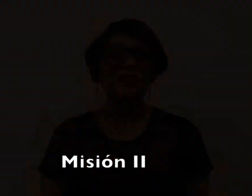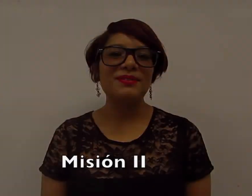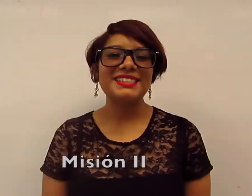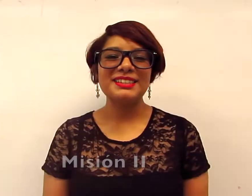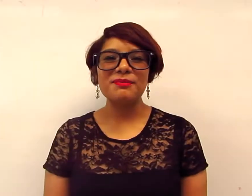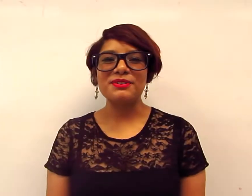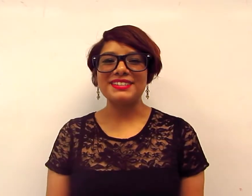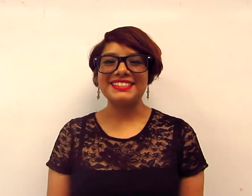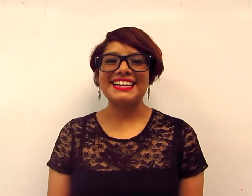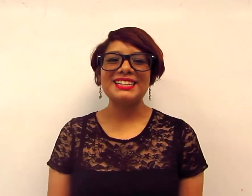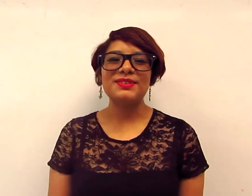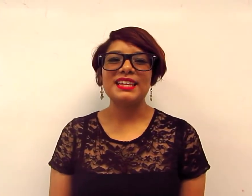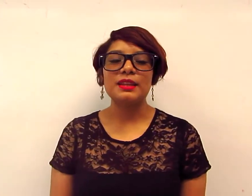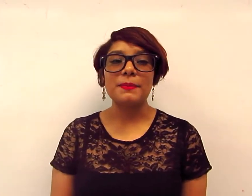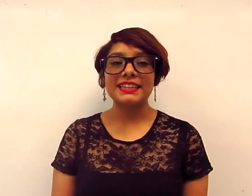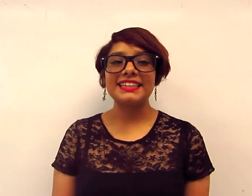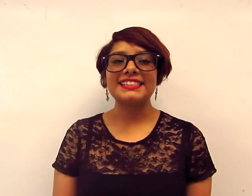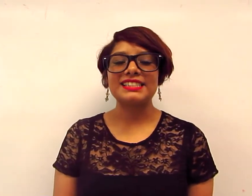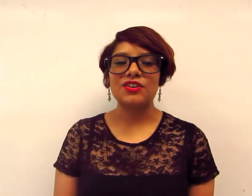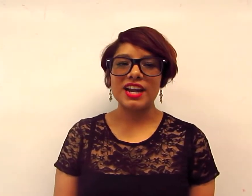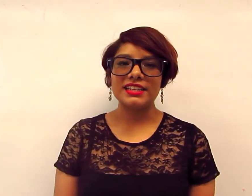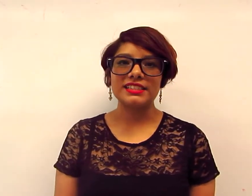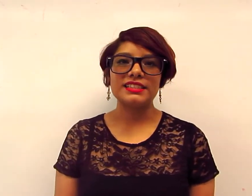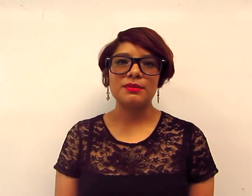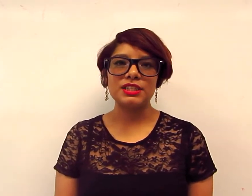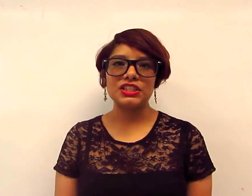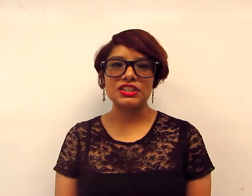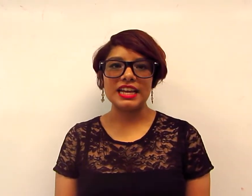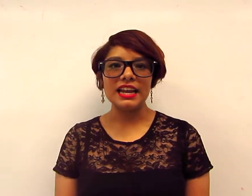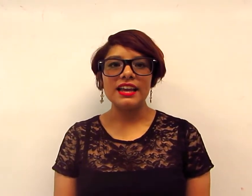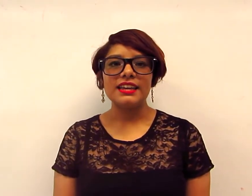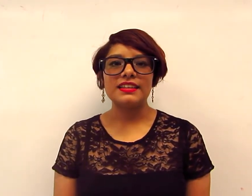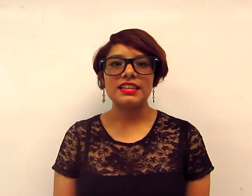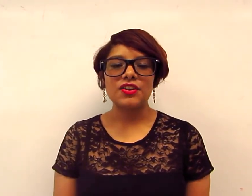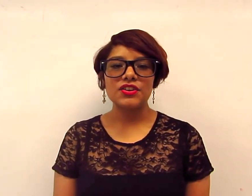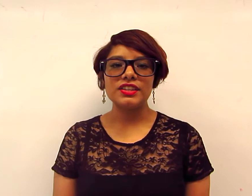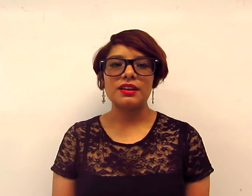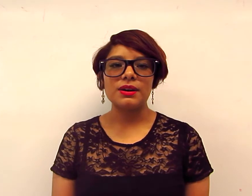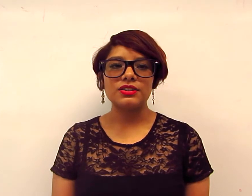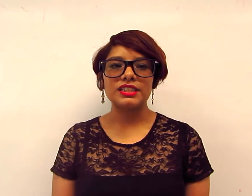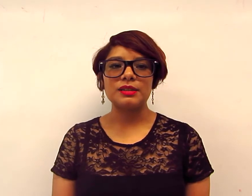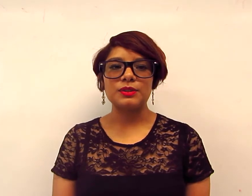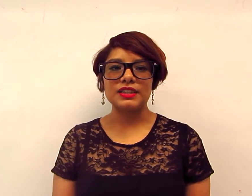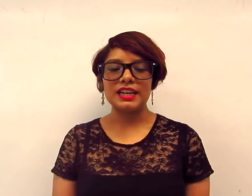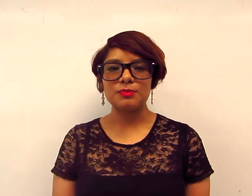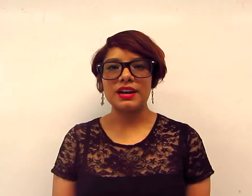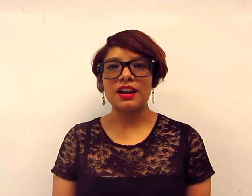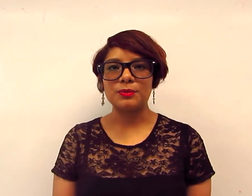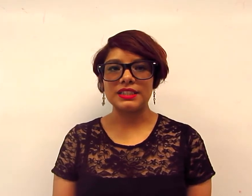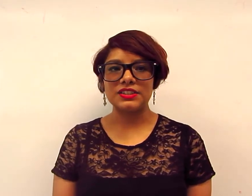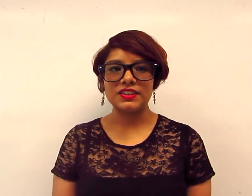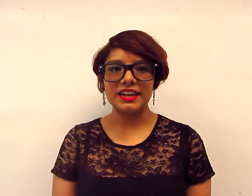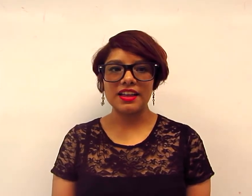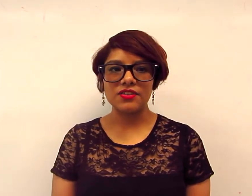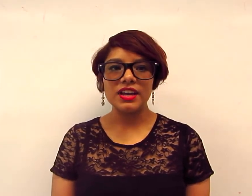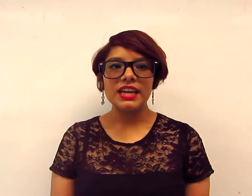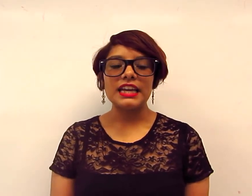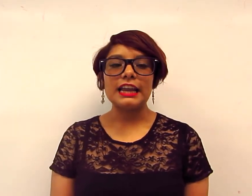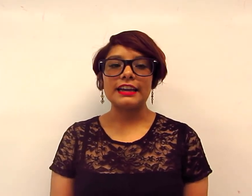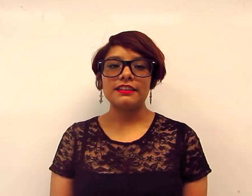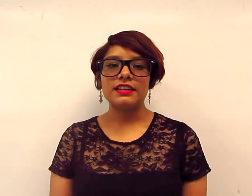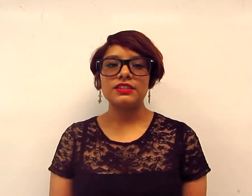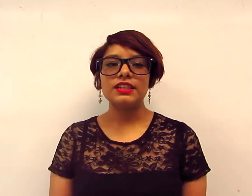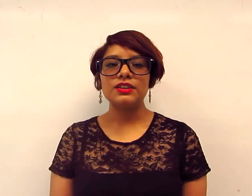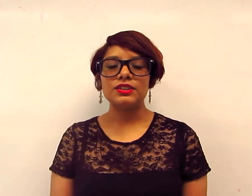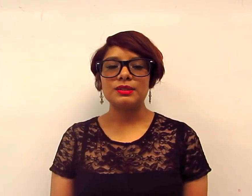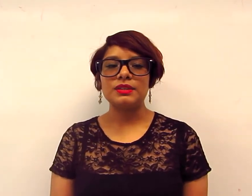científico, formación de profesionales mediante prácticas escolares, servicio social y desarrollo de trabajos recepcionales para la obtención de grado y